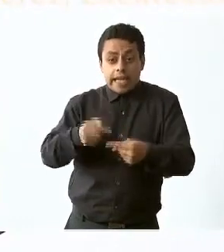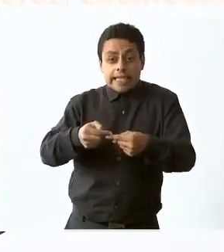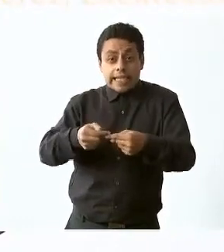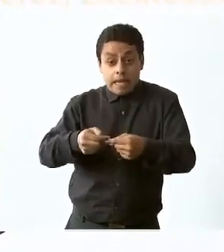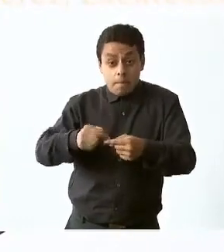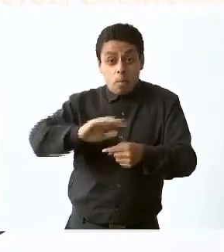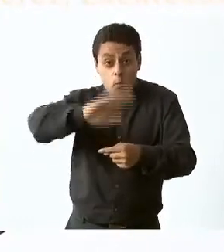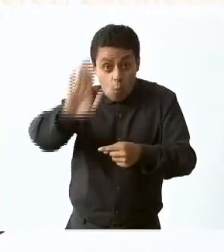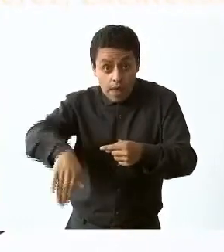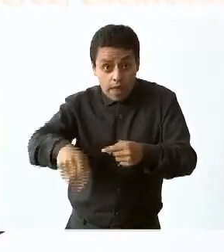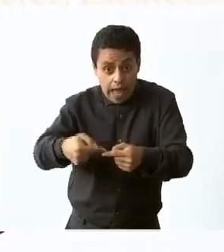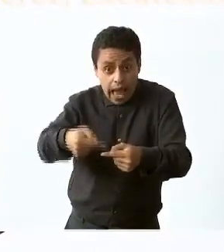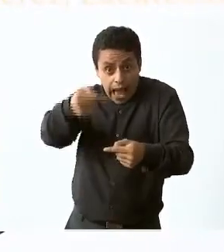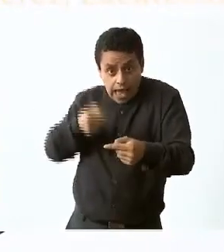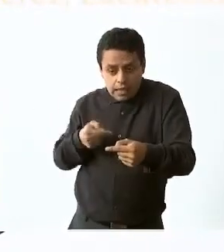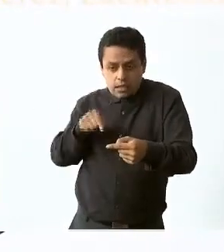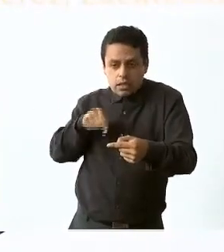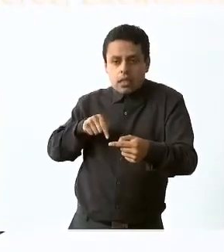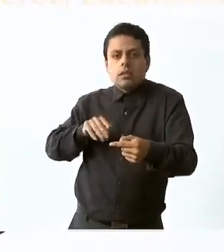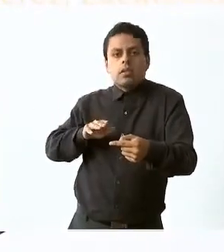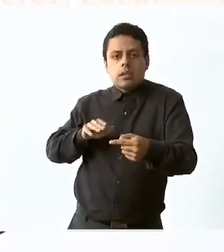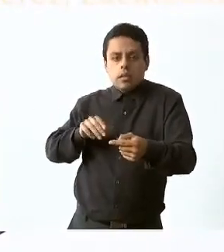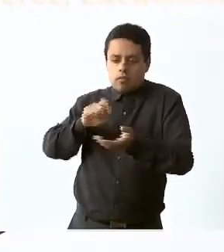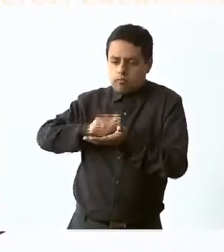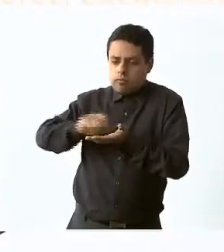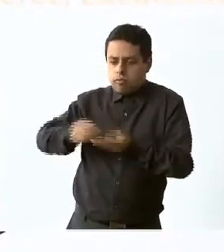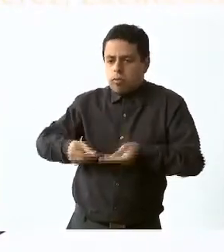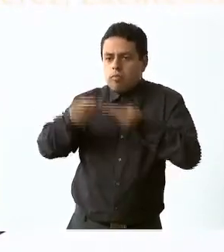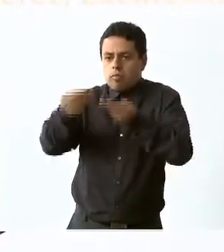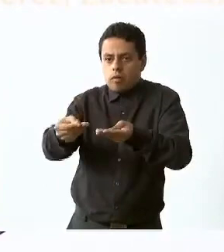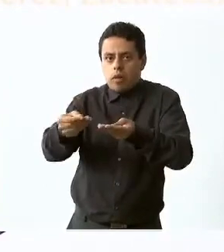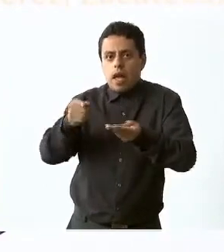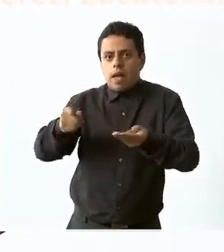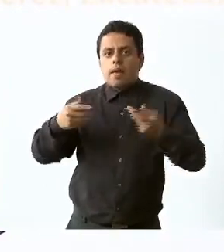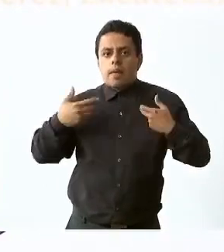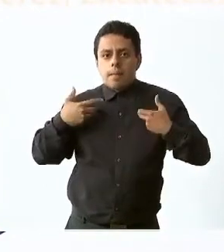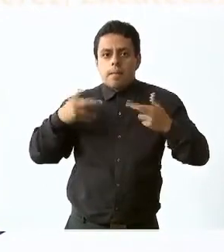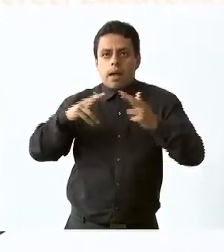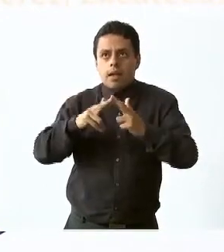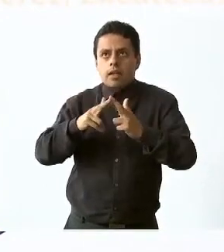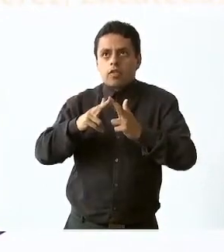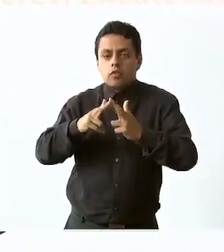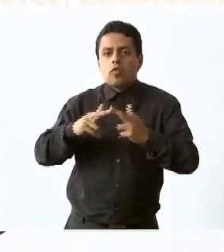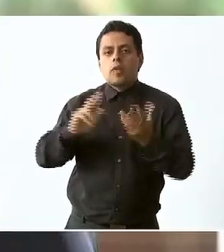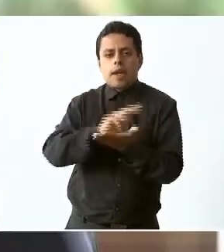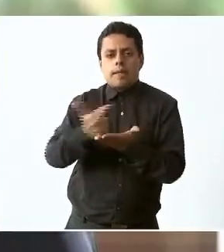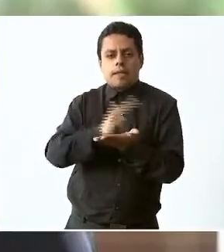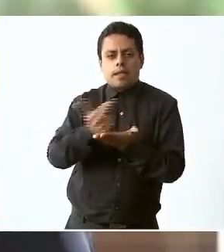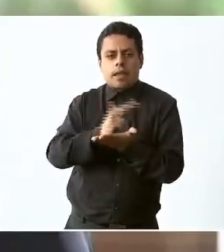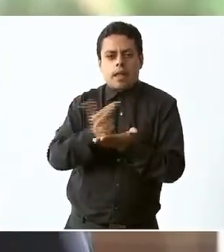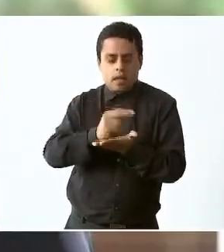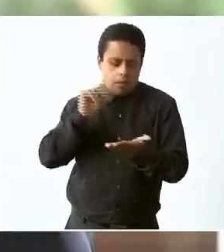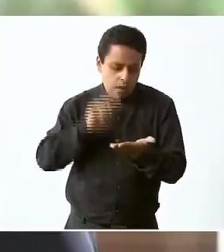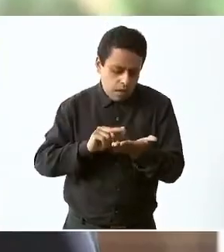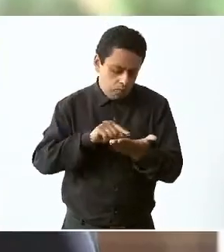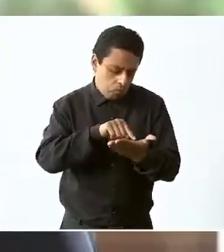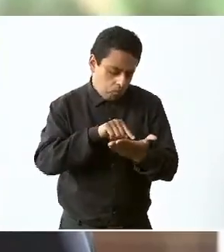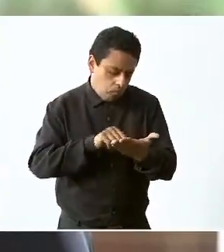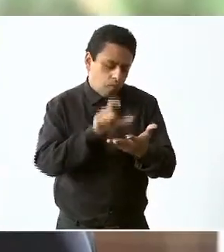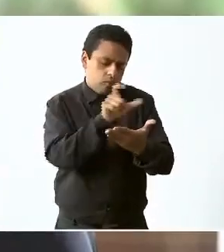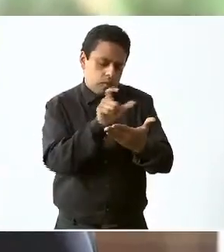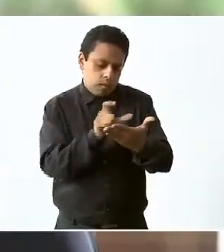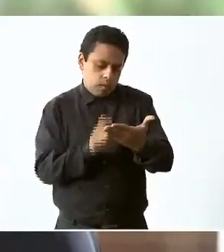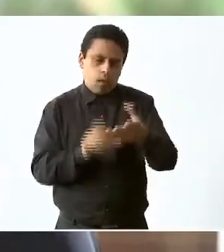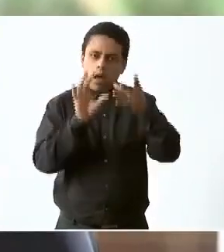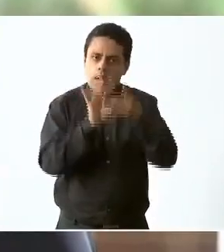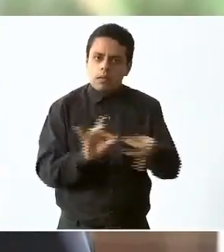y lo hizo en una revista dedicada al magisterio, El Maestro, Revista de Cultura Nacional, donde se condensaban los